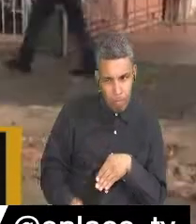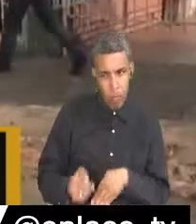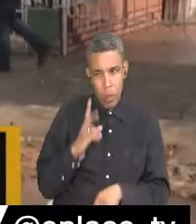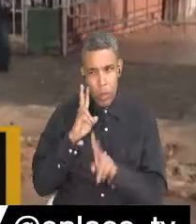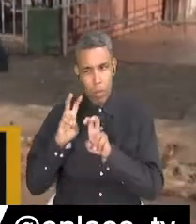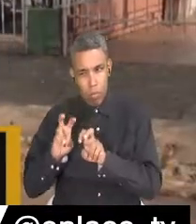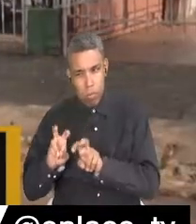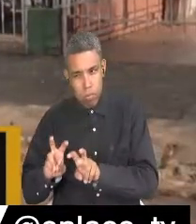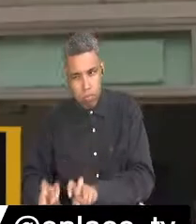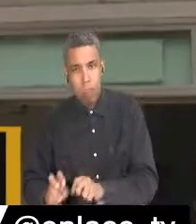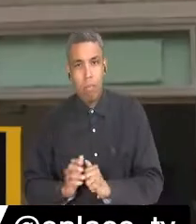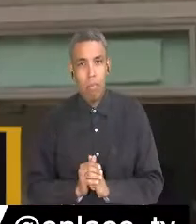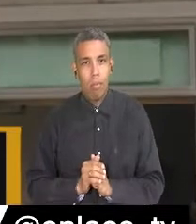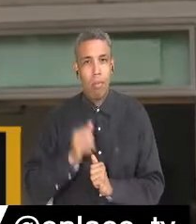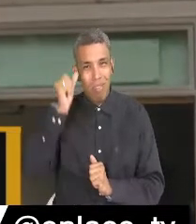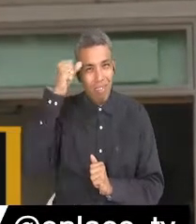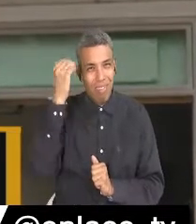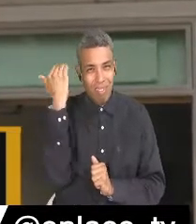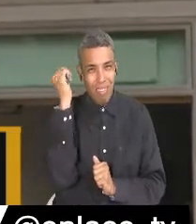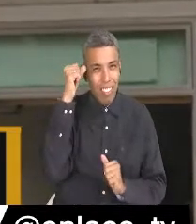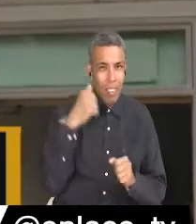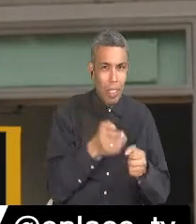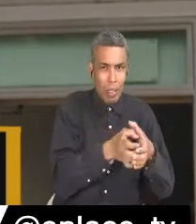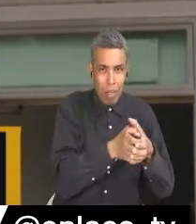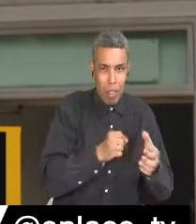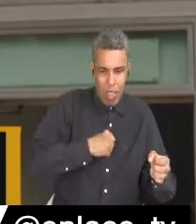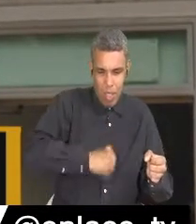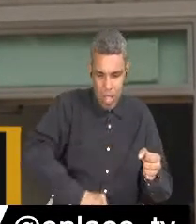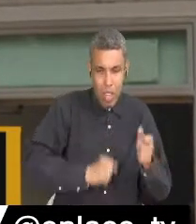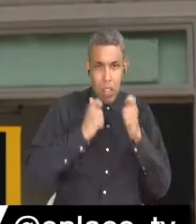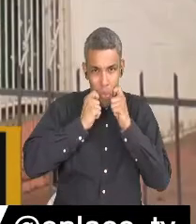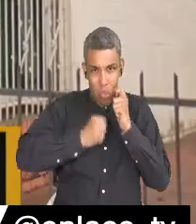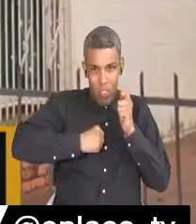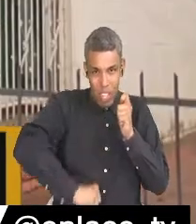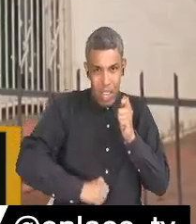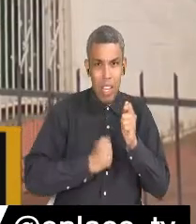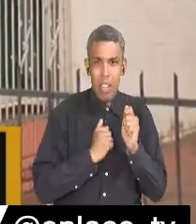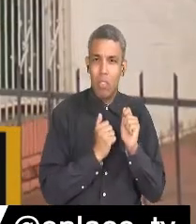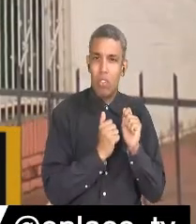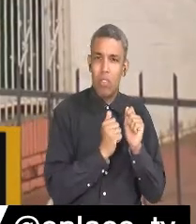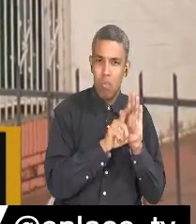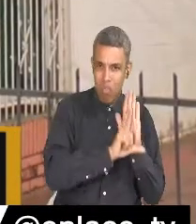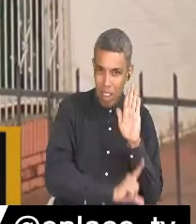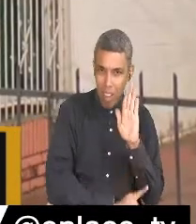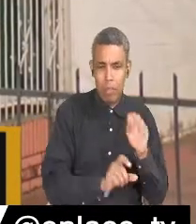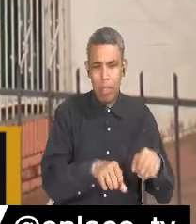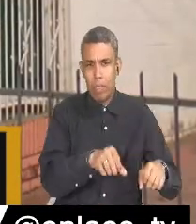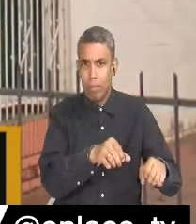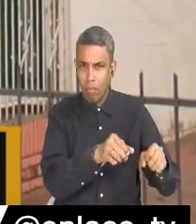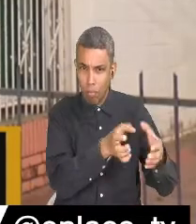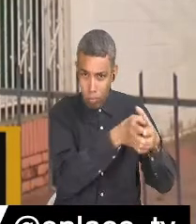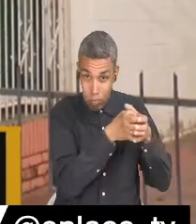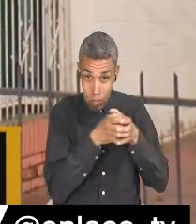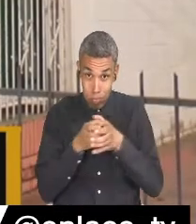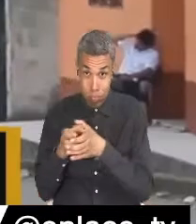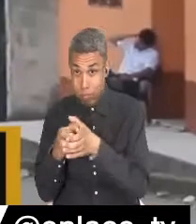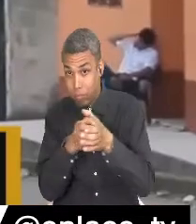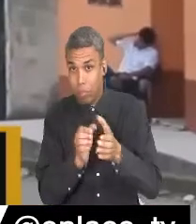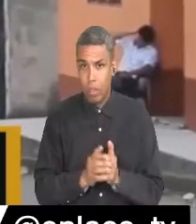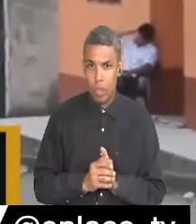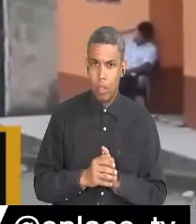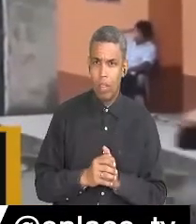diversas organizaciones de derechos humanos de la región del Magdalena Medio se pronunciaron por cuanto advirtieron que Eduardo Gutiérrez, el hombre muerto, era